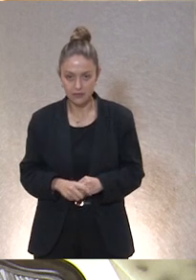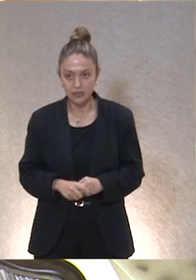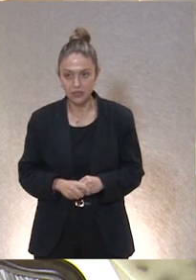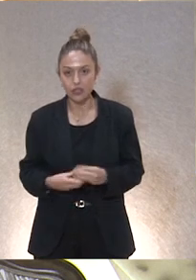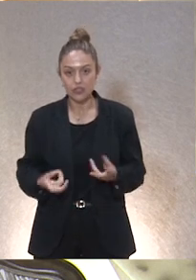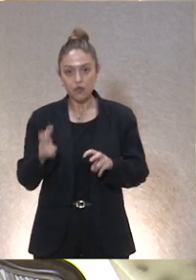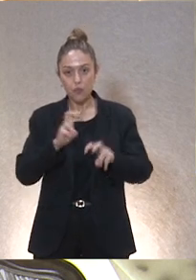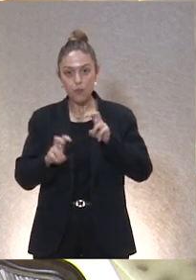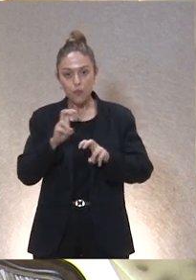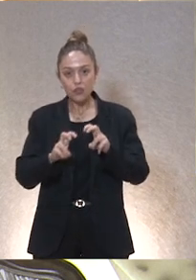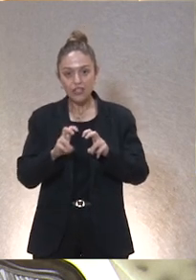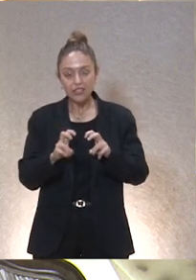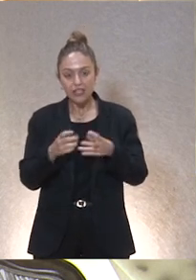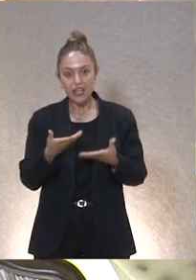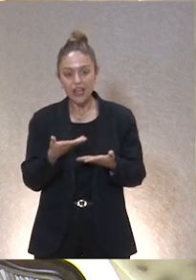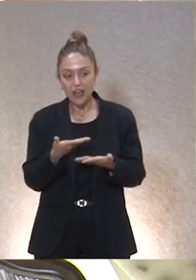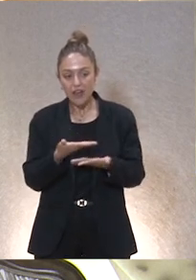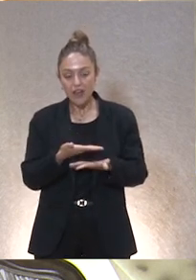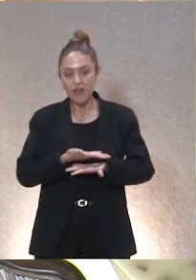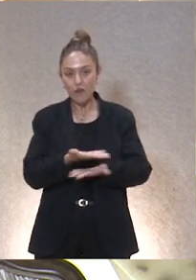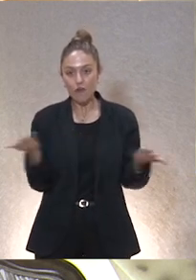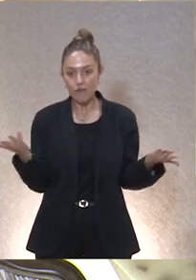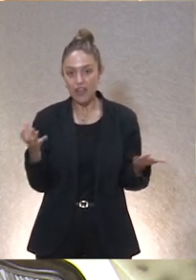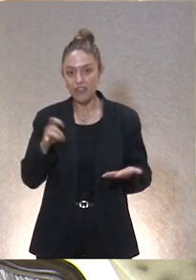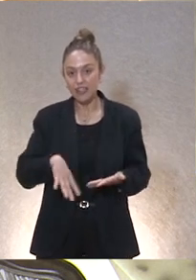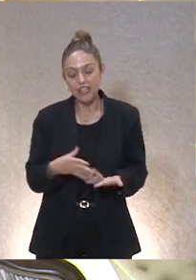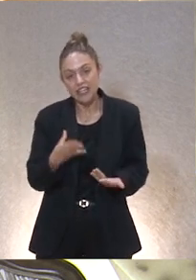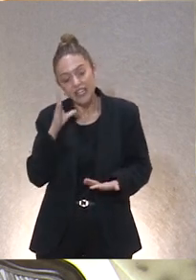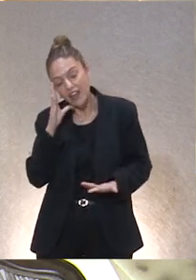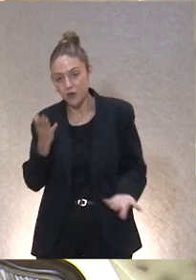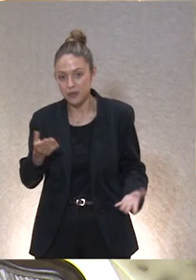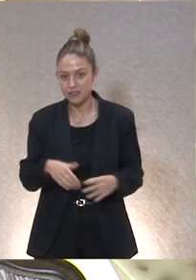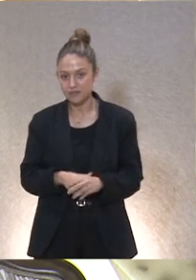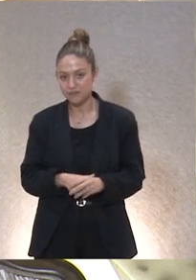búscate quién te fías y échate a